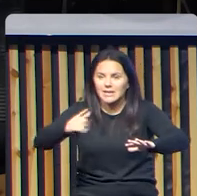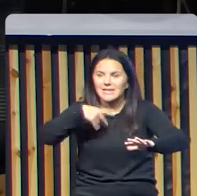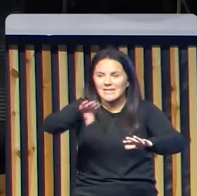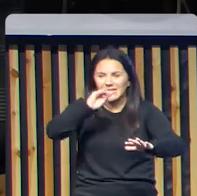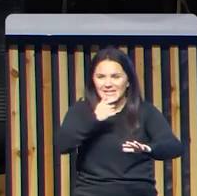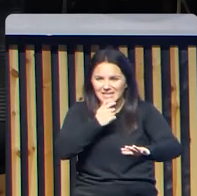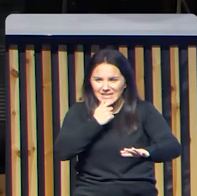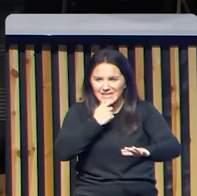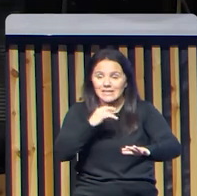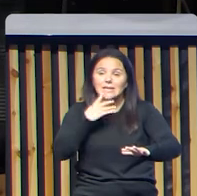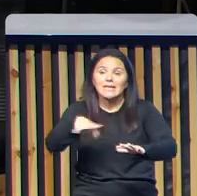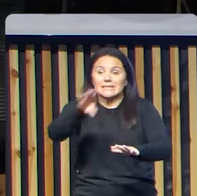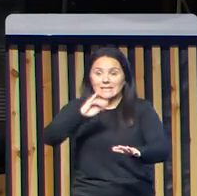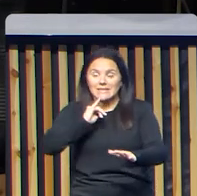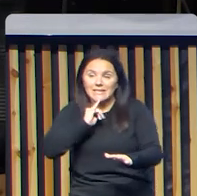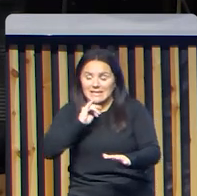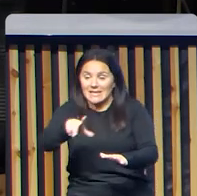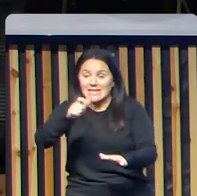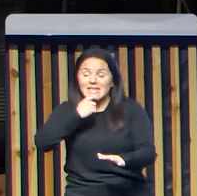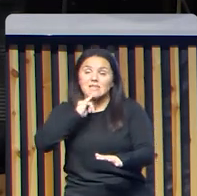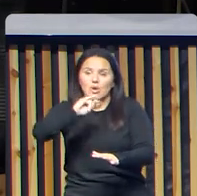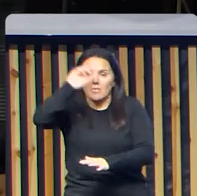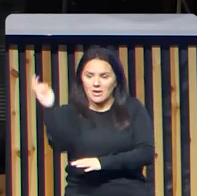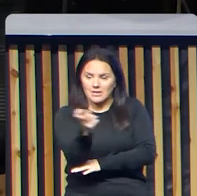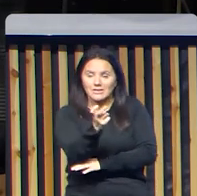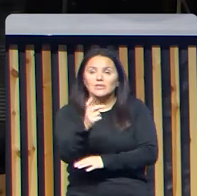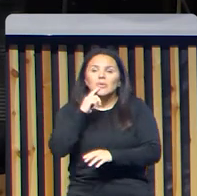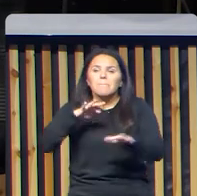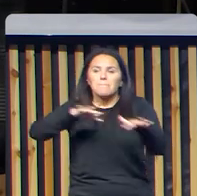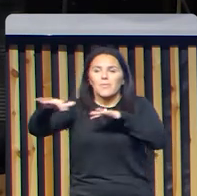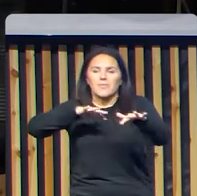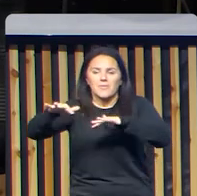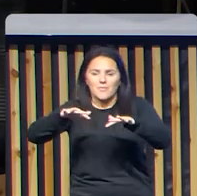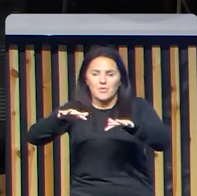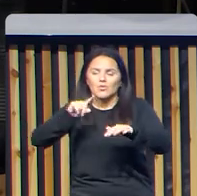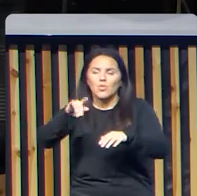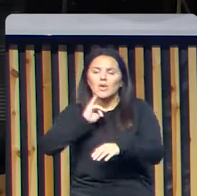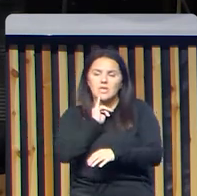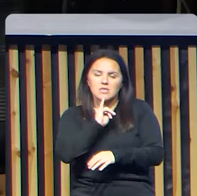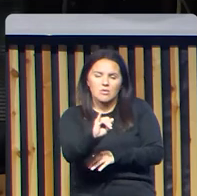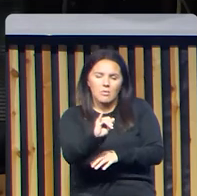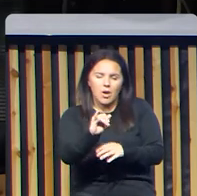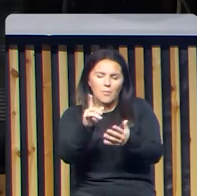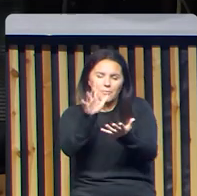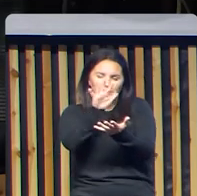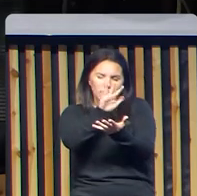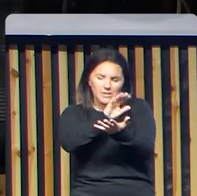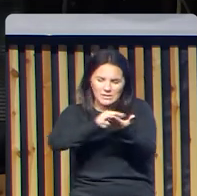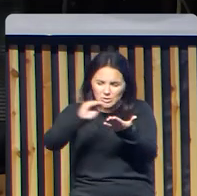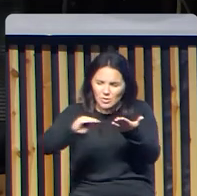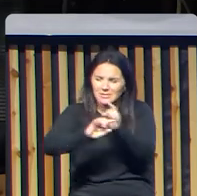after playing Language no un movimiento internacional a favor de una un lenguaje más claro